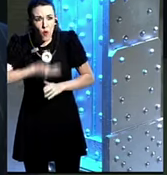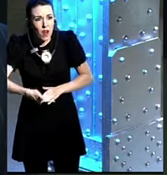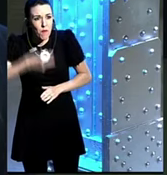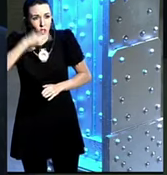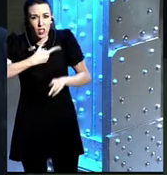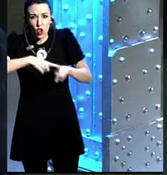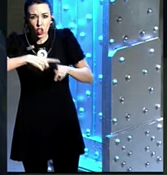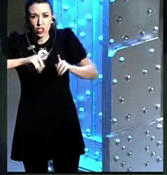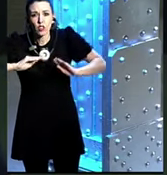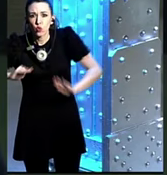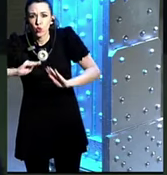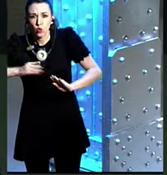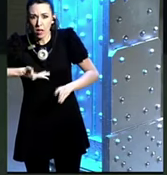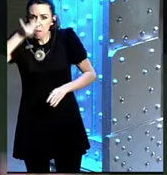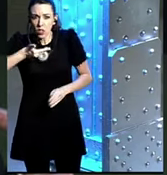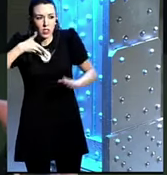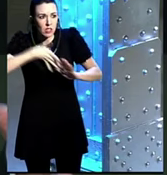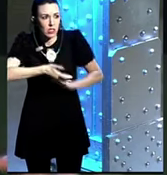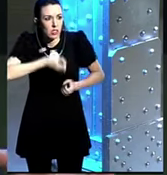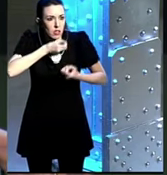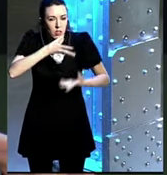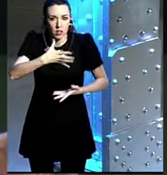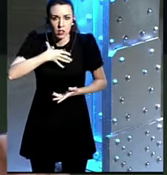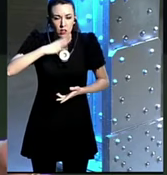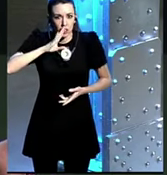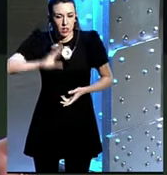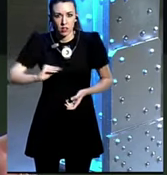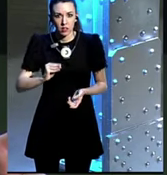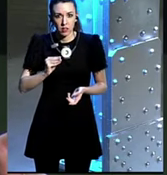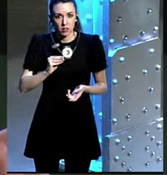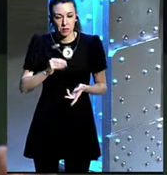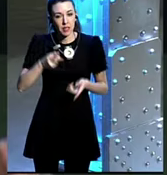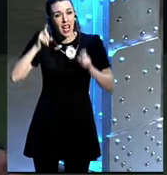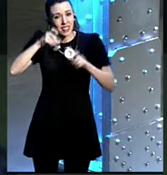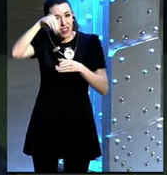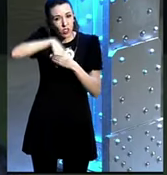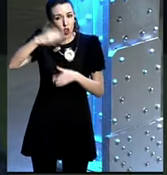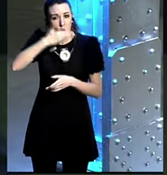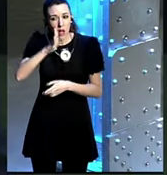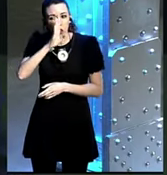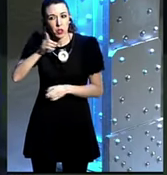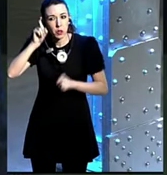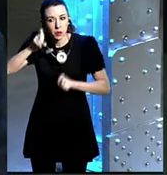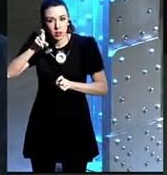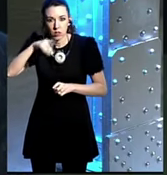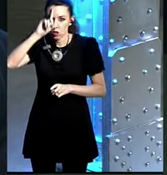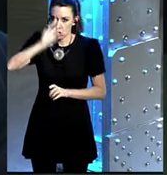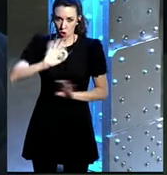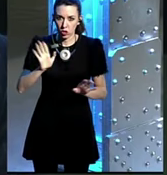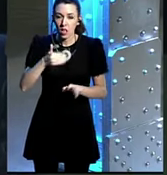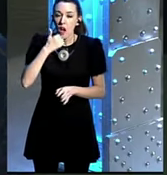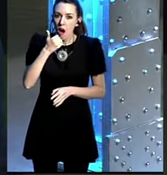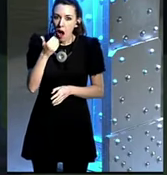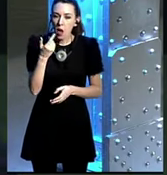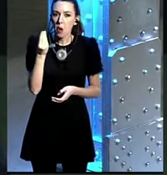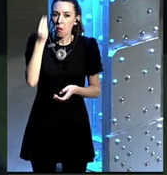importa, lo que es importante para ellos. Enseñar esto o no como una asignatura en el colegio directamente, pues eso no lo sé, pero algo que me